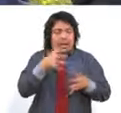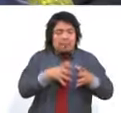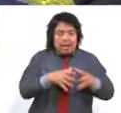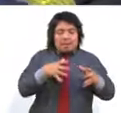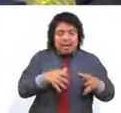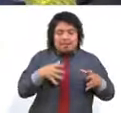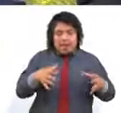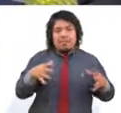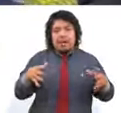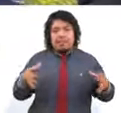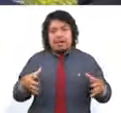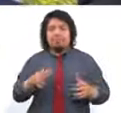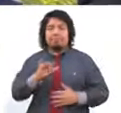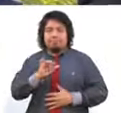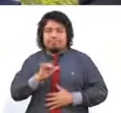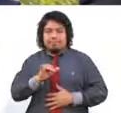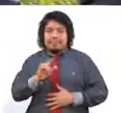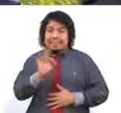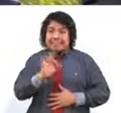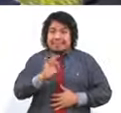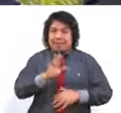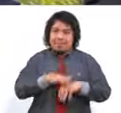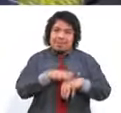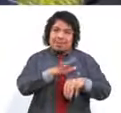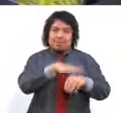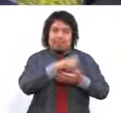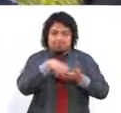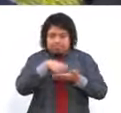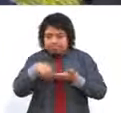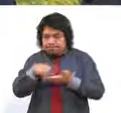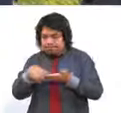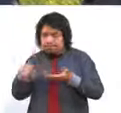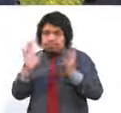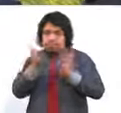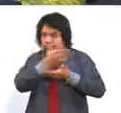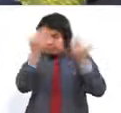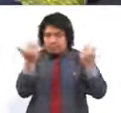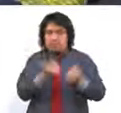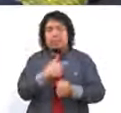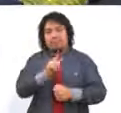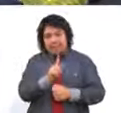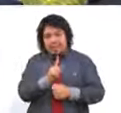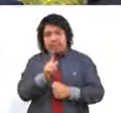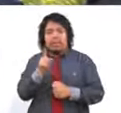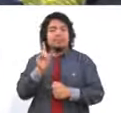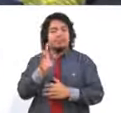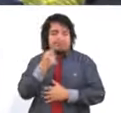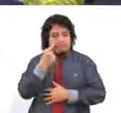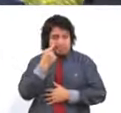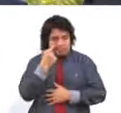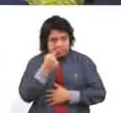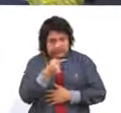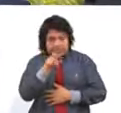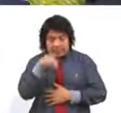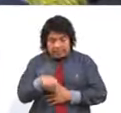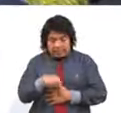de nuestras unidades y por supuesto buscaremos tener más herramientas como estas. Este es un apoyo, es importante que esta